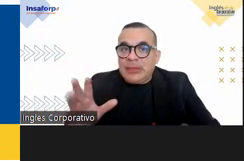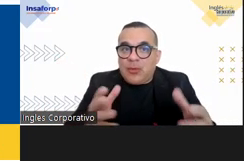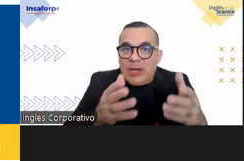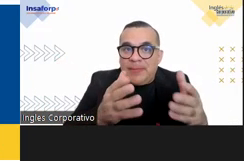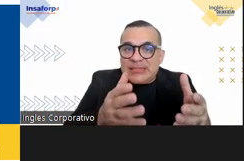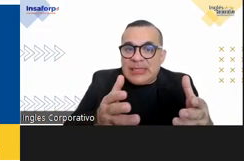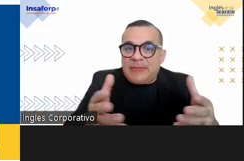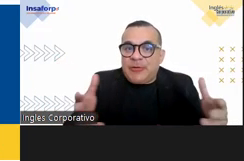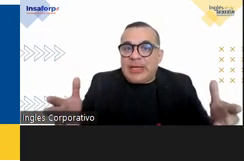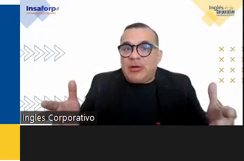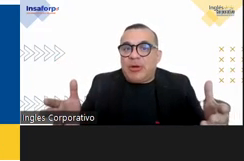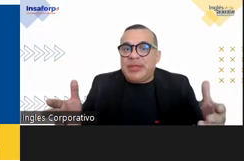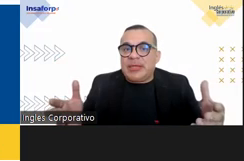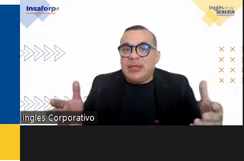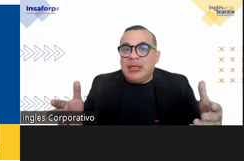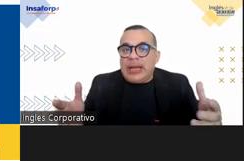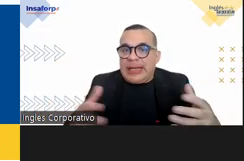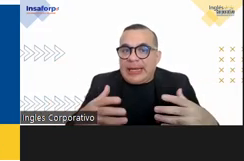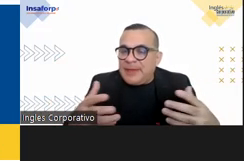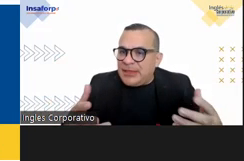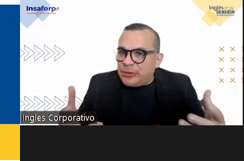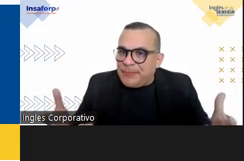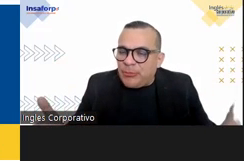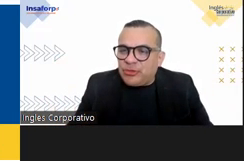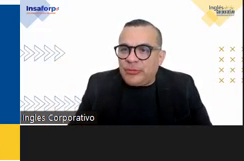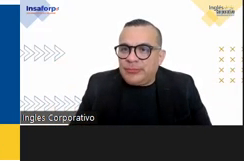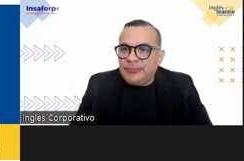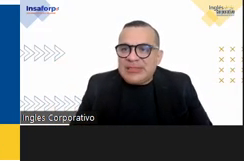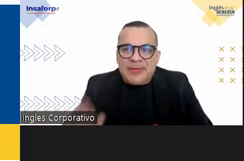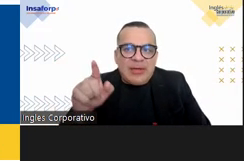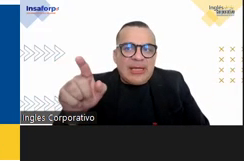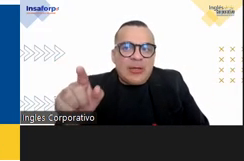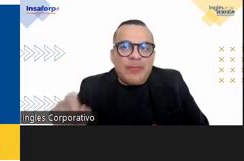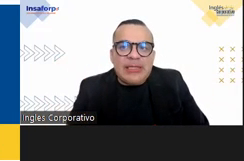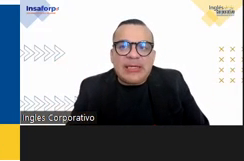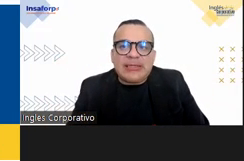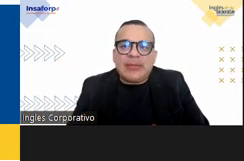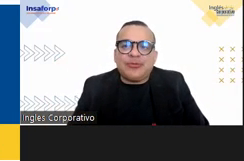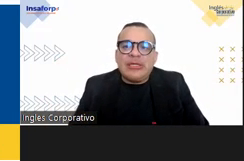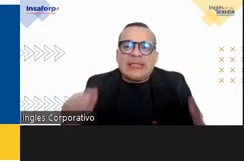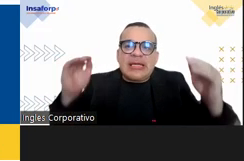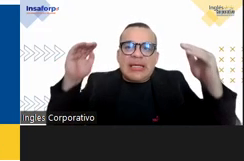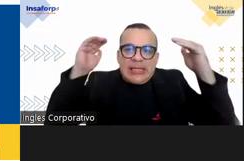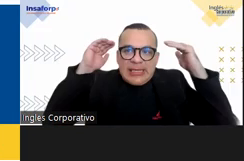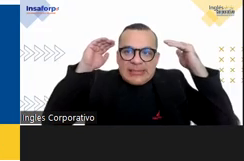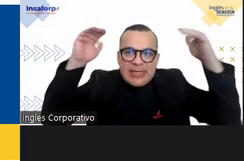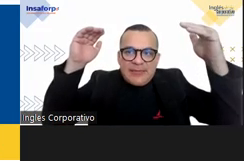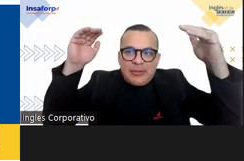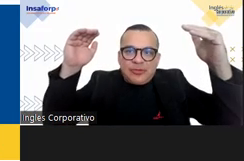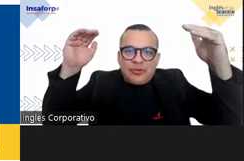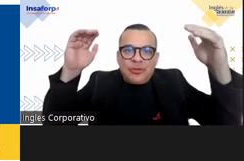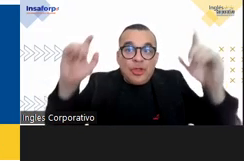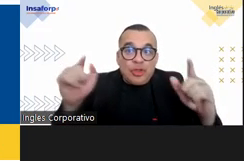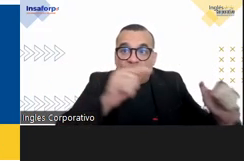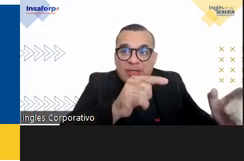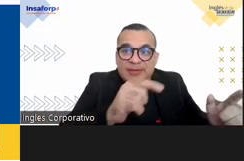indudablemente. ¿Cuál va a ser la forma en que lo vamos a medir? El crear eventos de promoción. ¿Sabe cuál es el inconveniente que tenemos? Es que quien está arriba